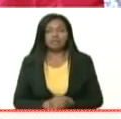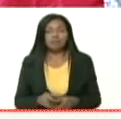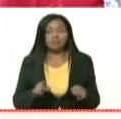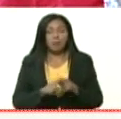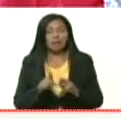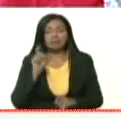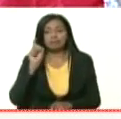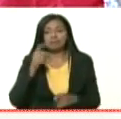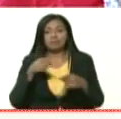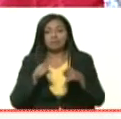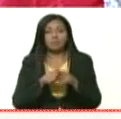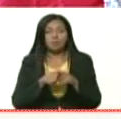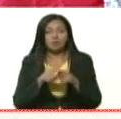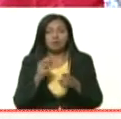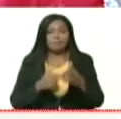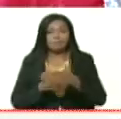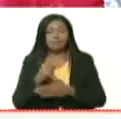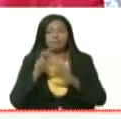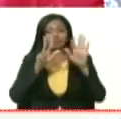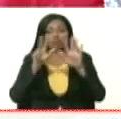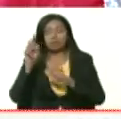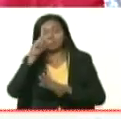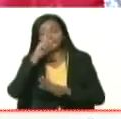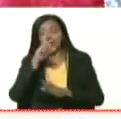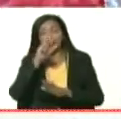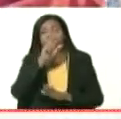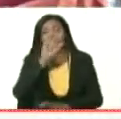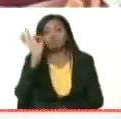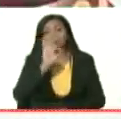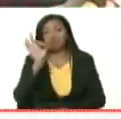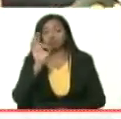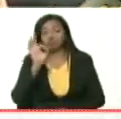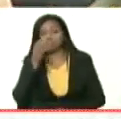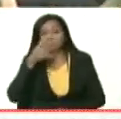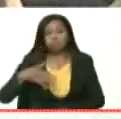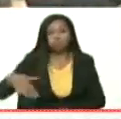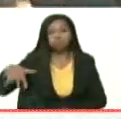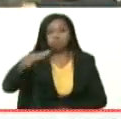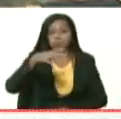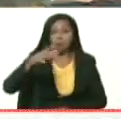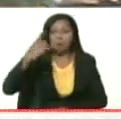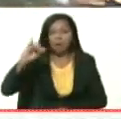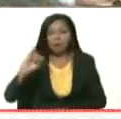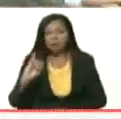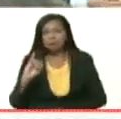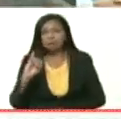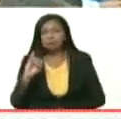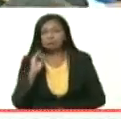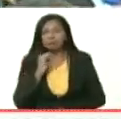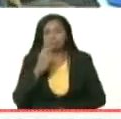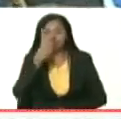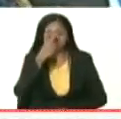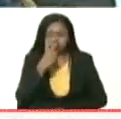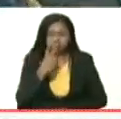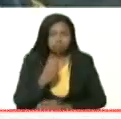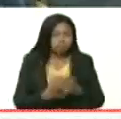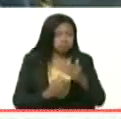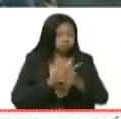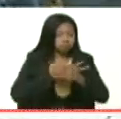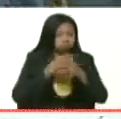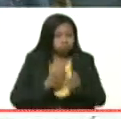necesidades, con más del 80% de la población en condiciones extremas de pobreza.